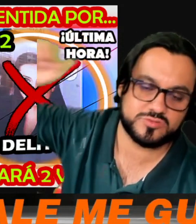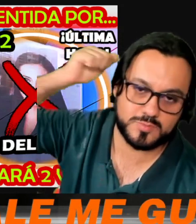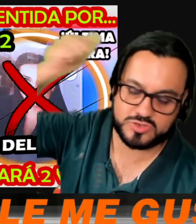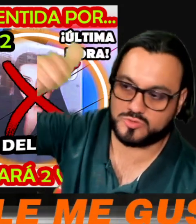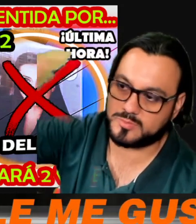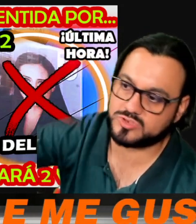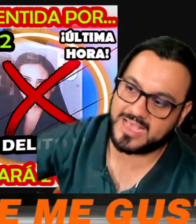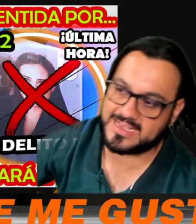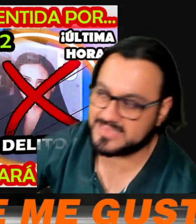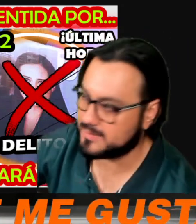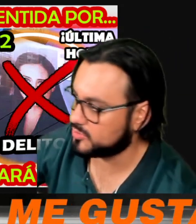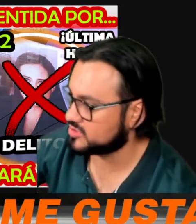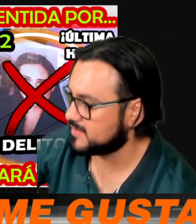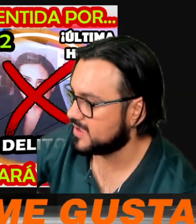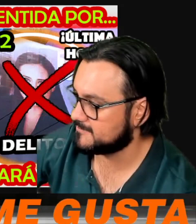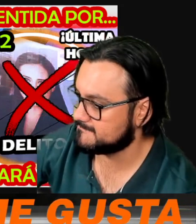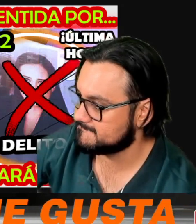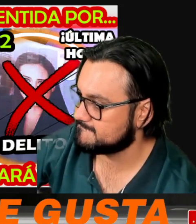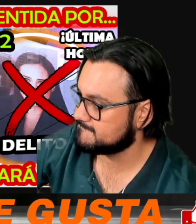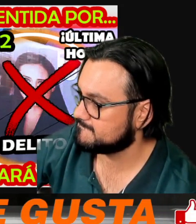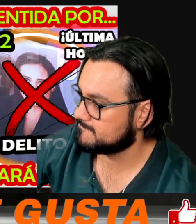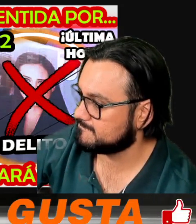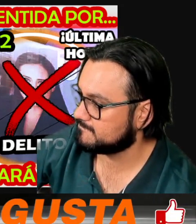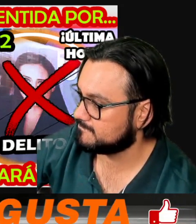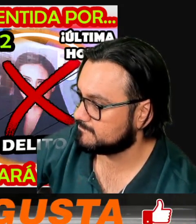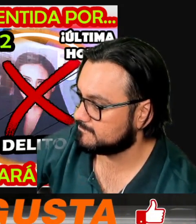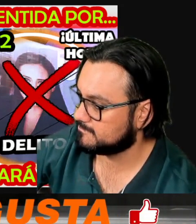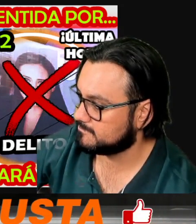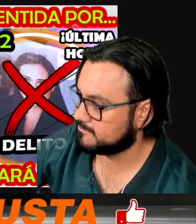la cuarta transformación nos vemos hasta la próxima